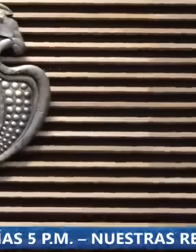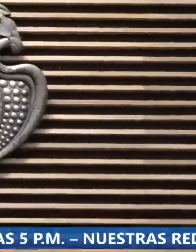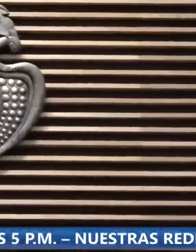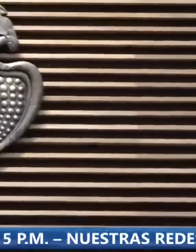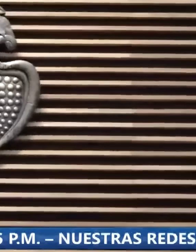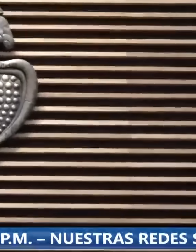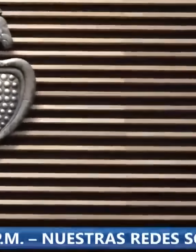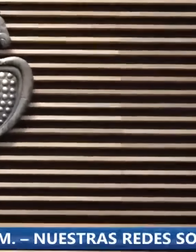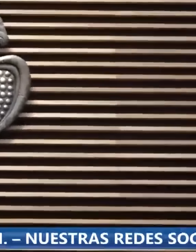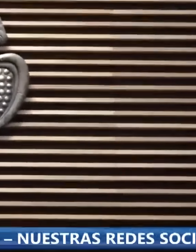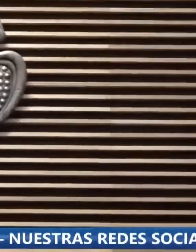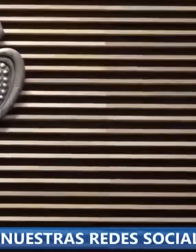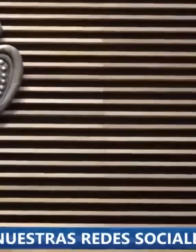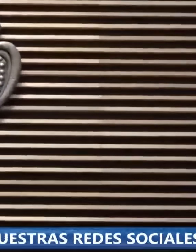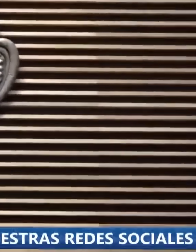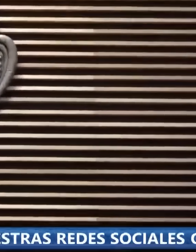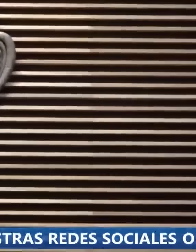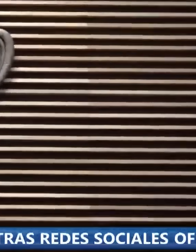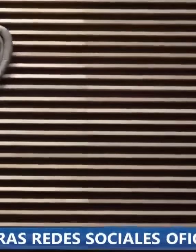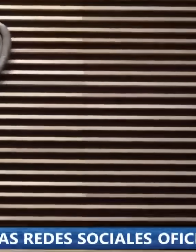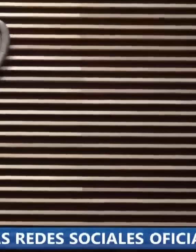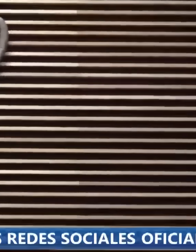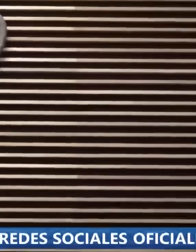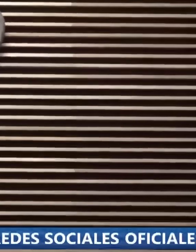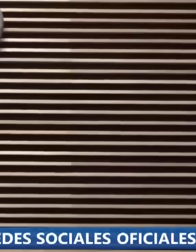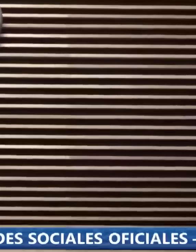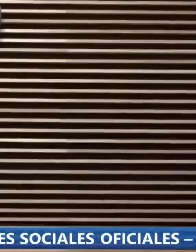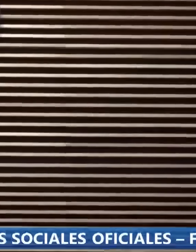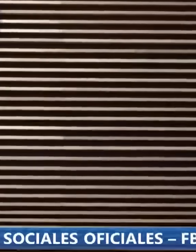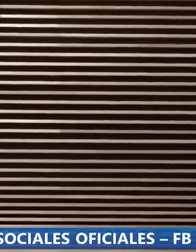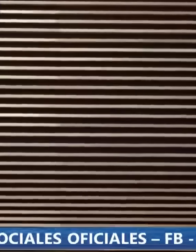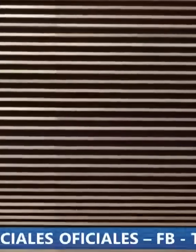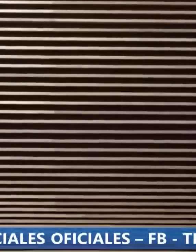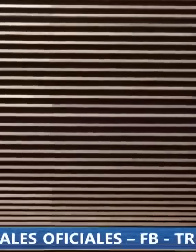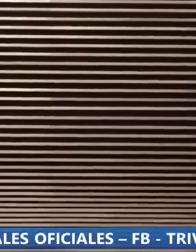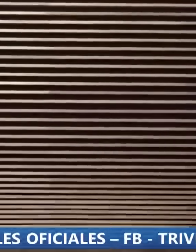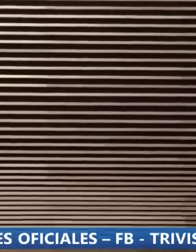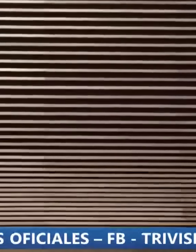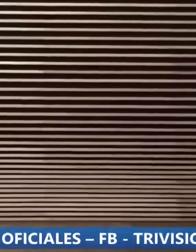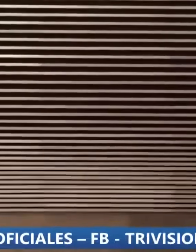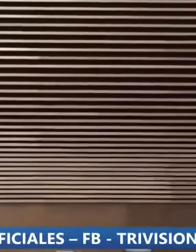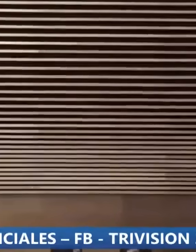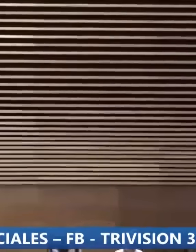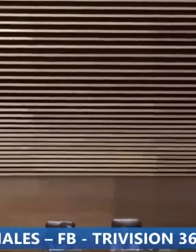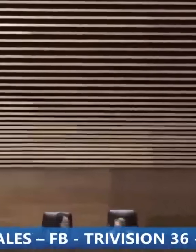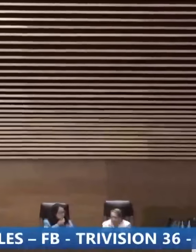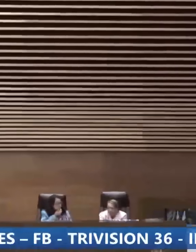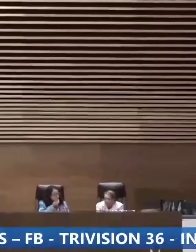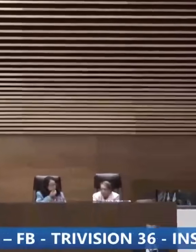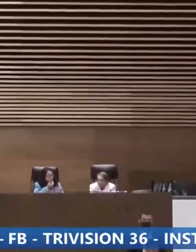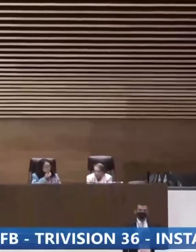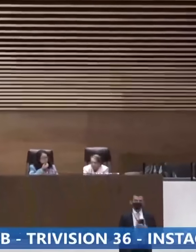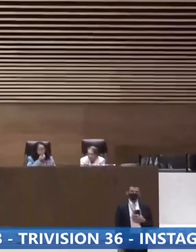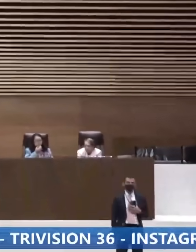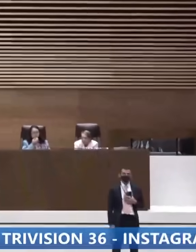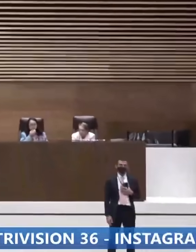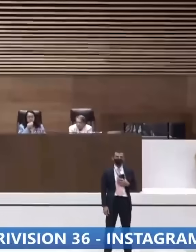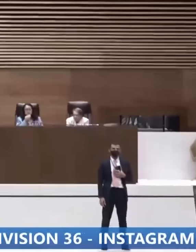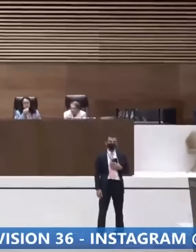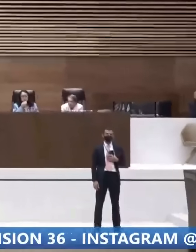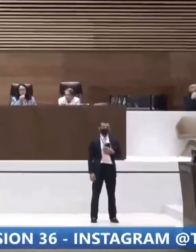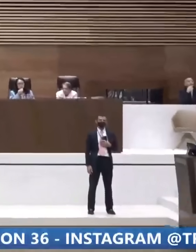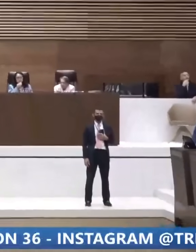y correr con eso, porque el tiempo apremia y esto es urgente para el país. Entonces, a raíz de eso, como no hay ambiente para esas